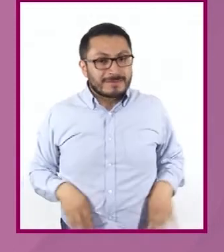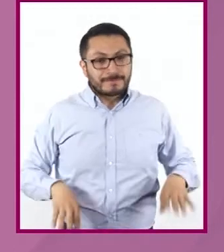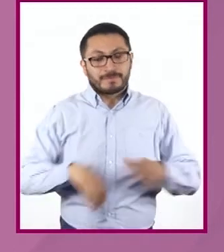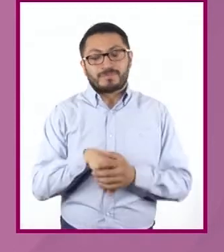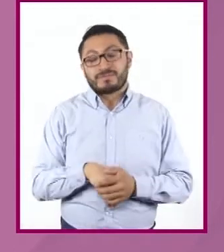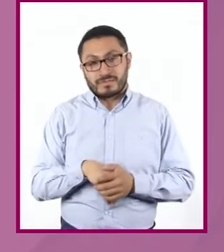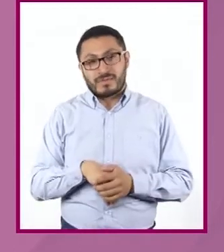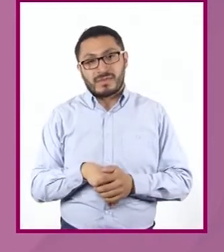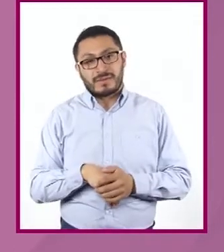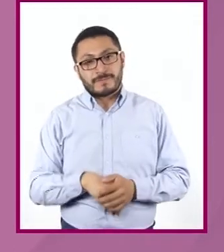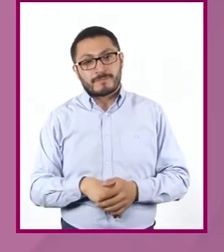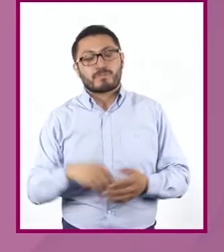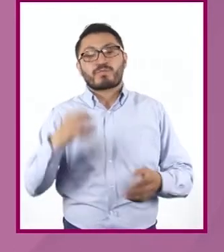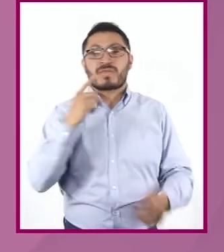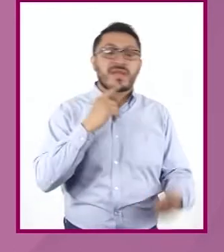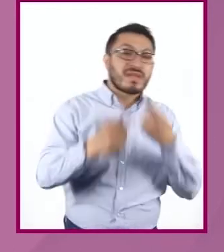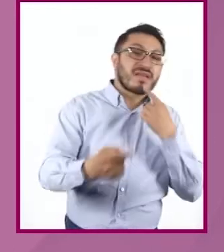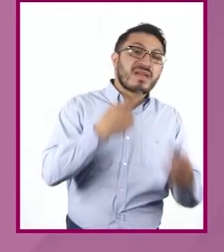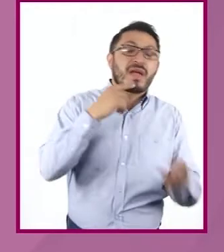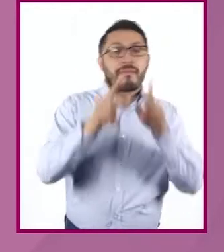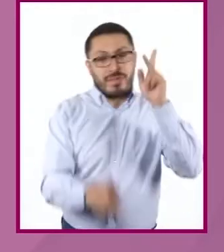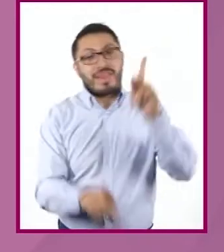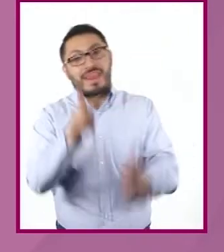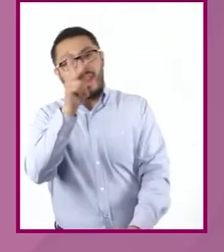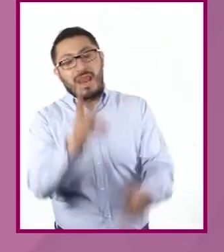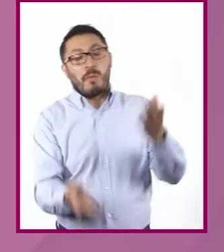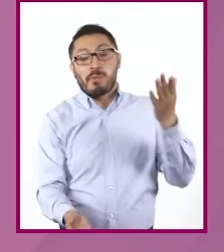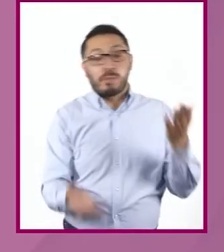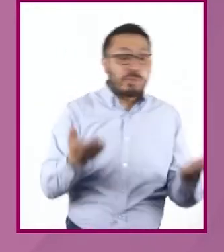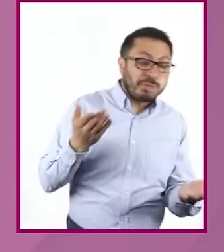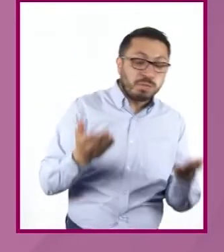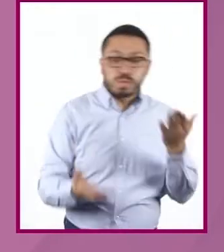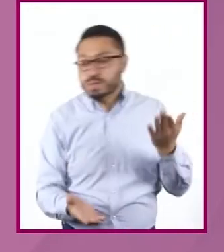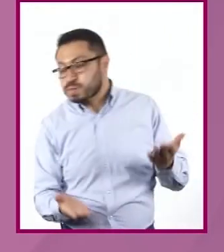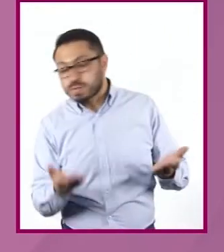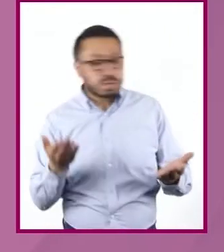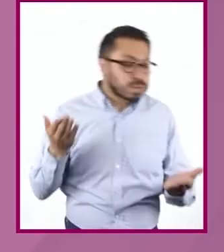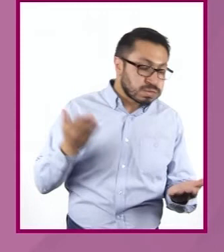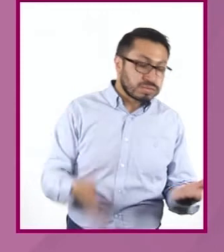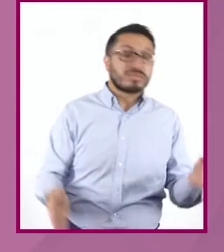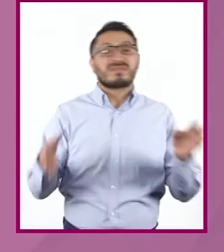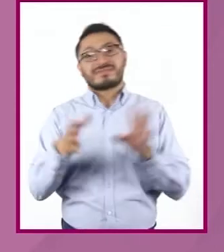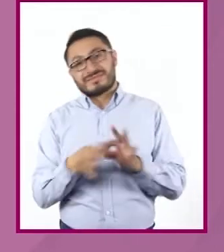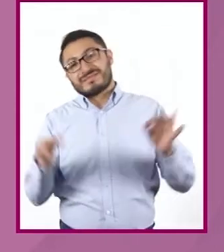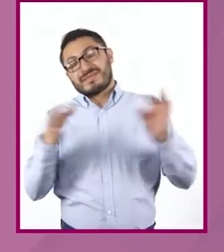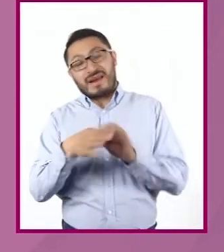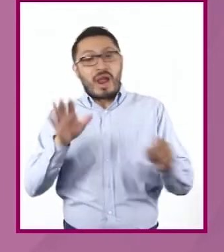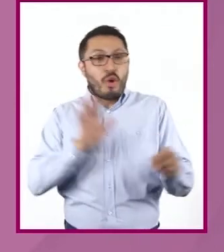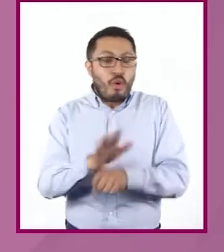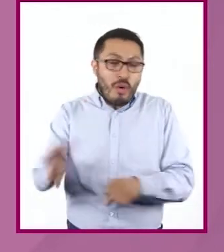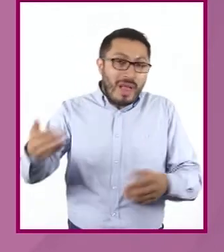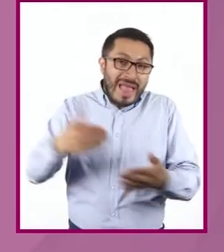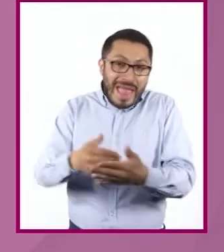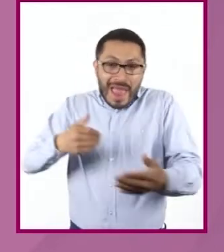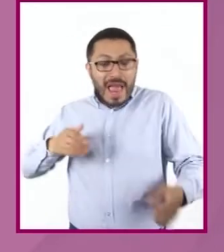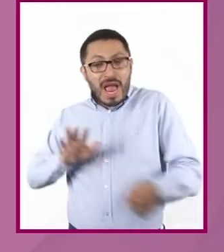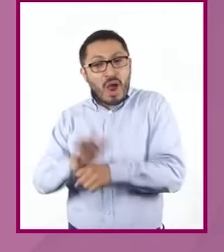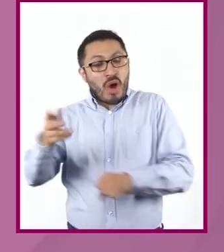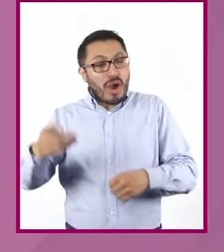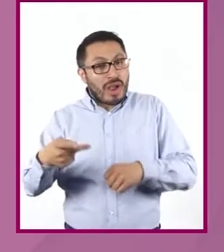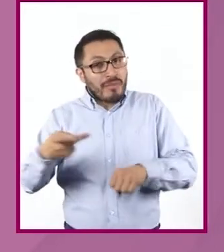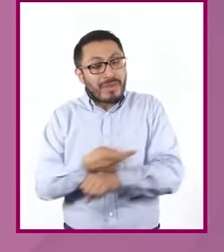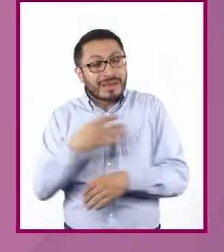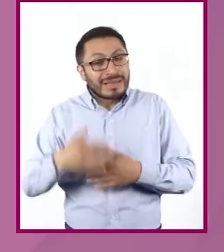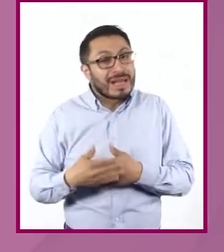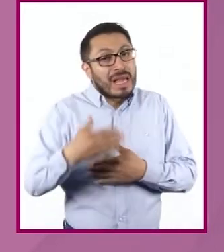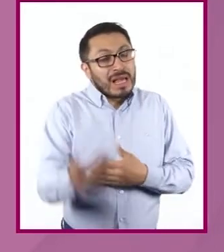reformular, comentar, comparar o describir las causas y consecuencias de lo que se informa en